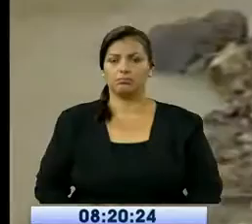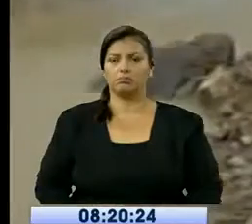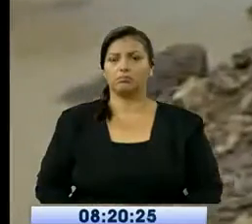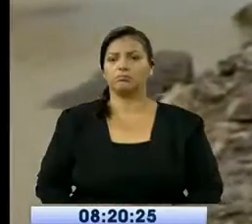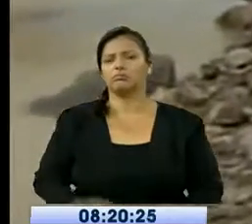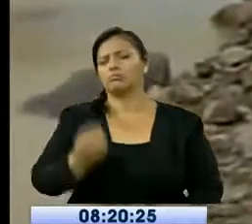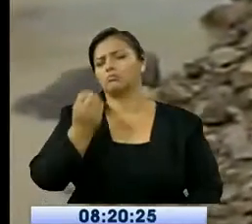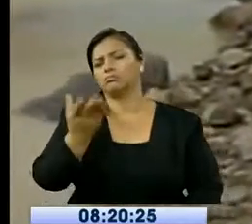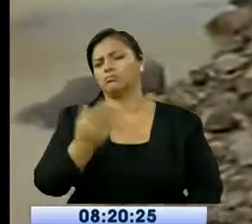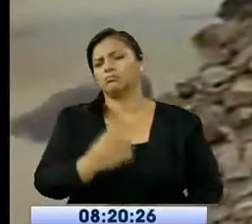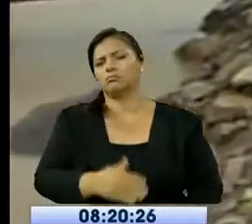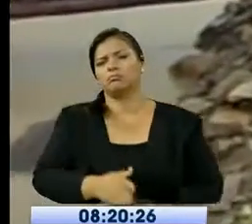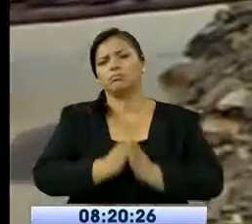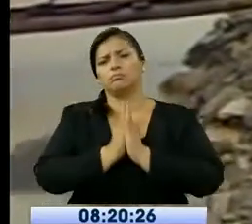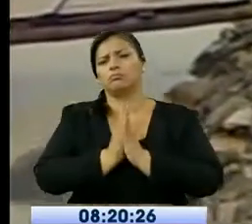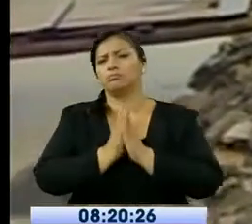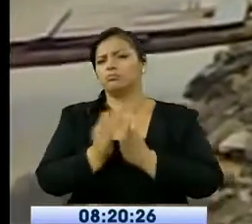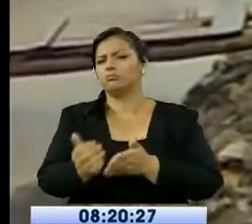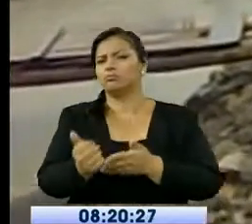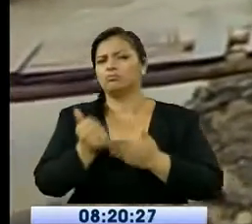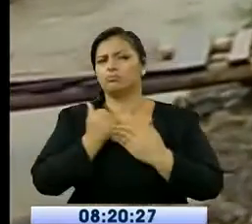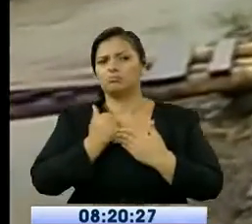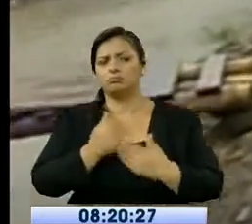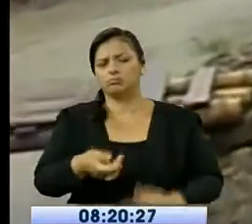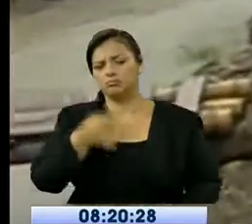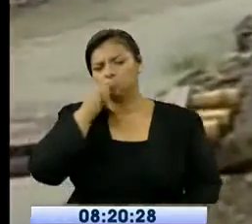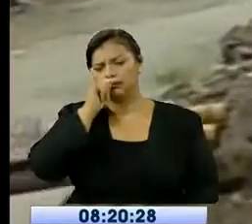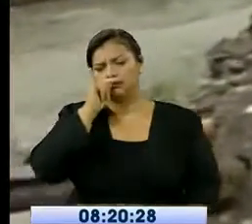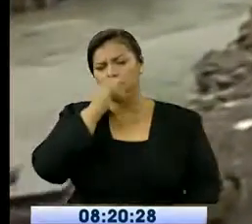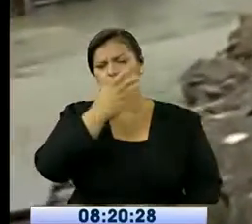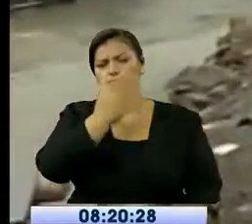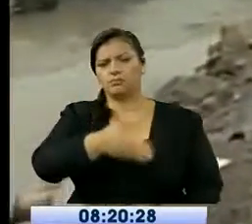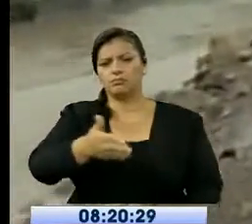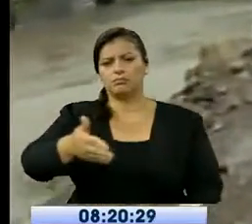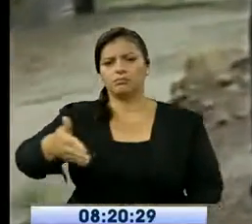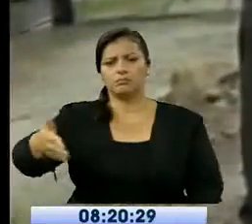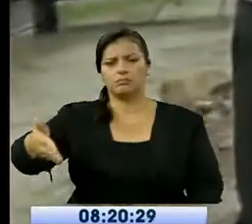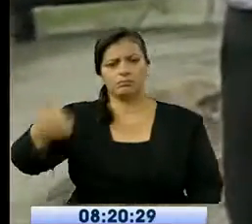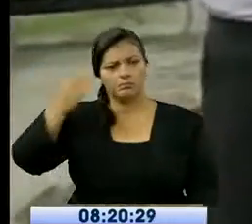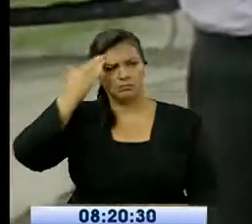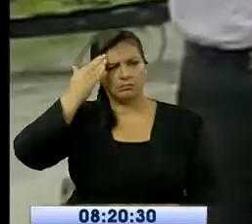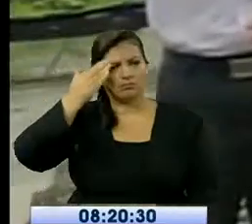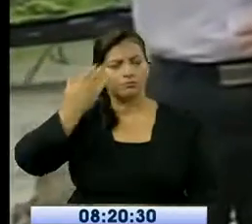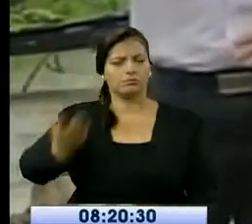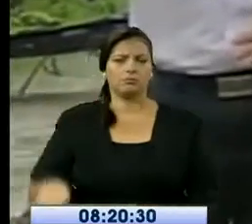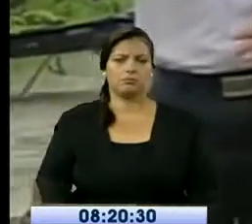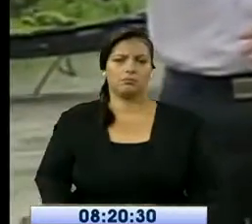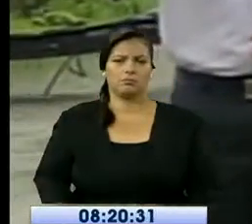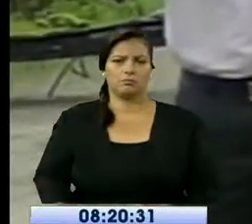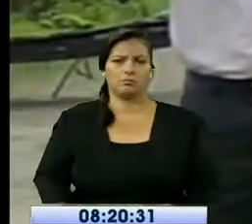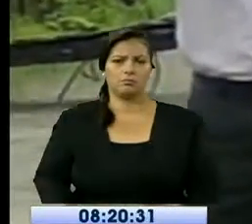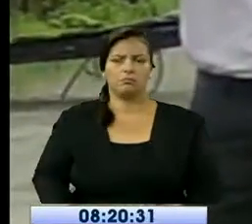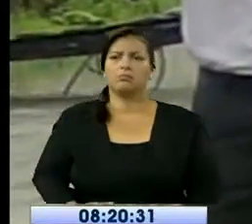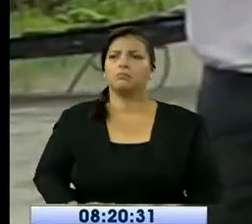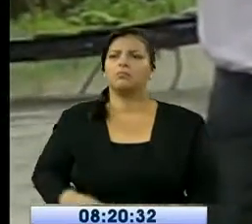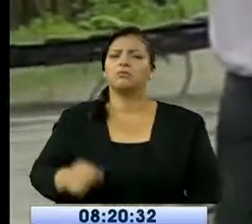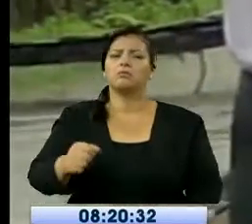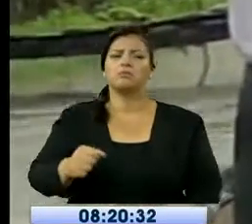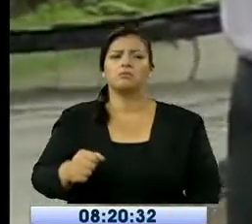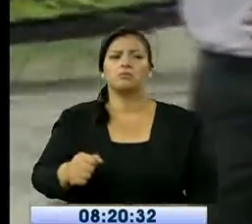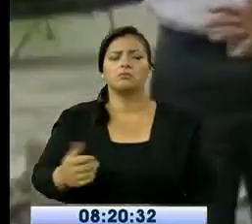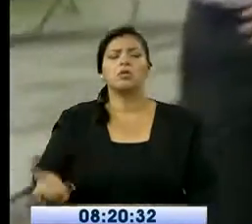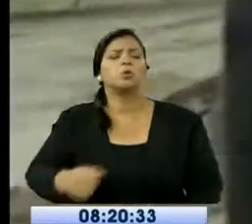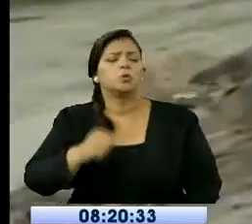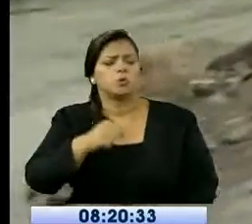necesitamos nosotros de una ayuda. Primeramente los niños. Los niños, las tuberías, ¿cuándo? Siempre nos prometen como el oro y el